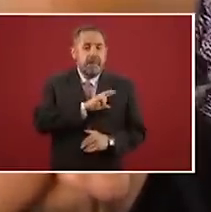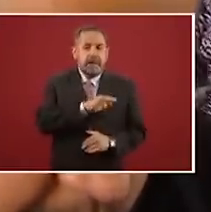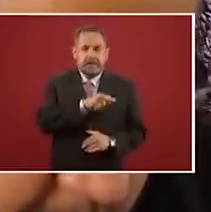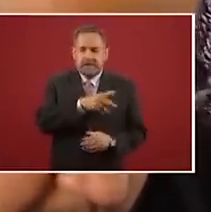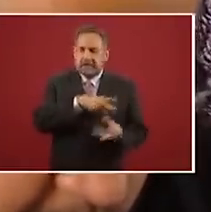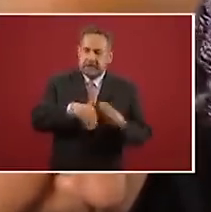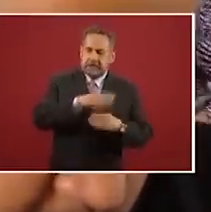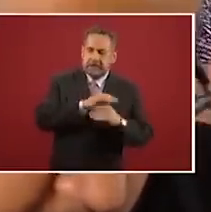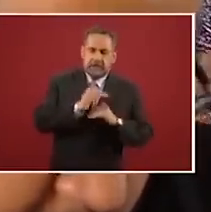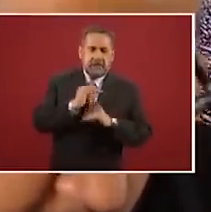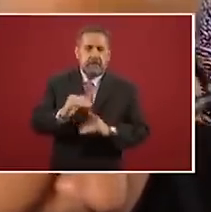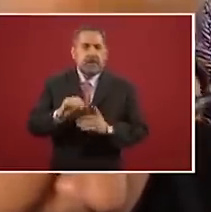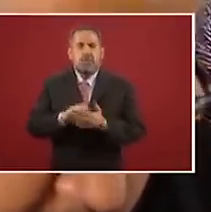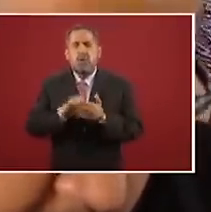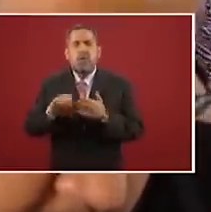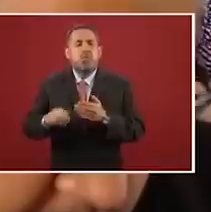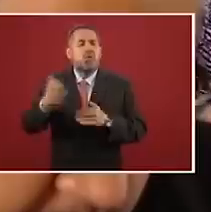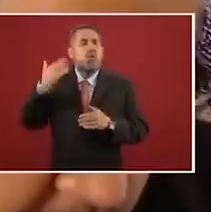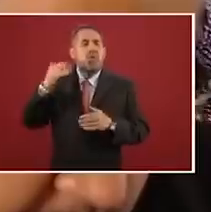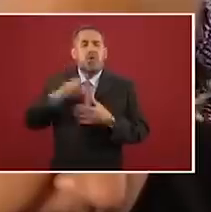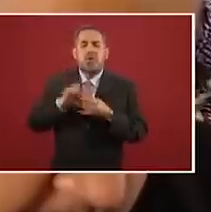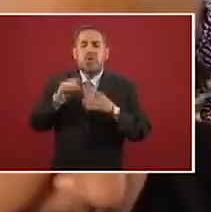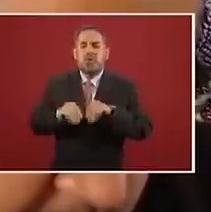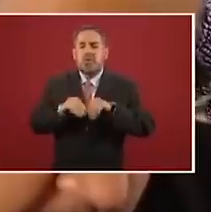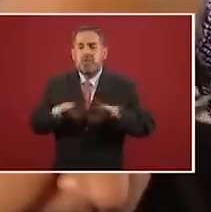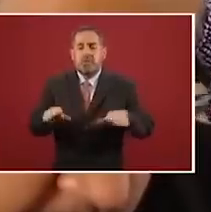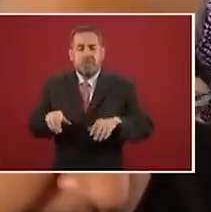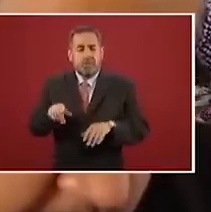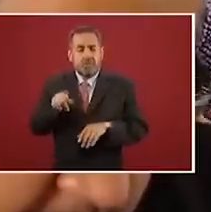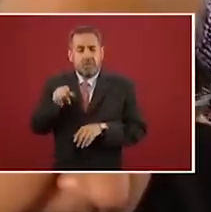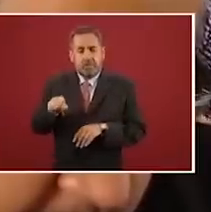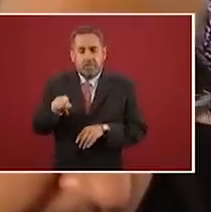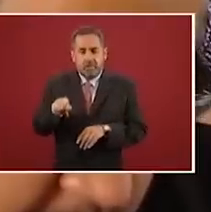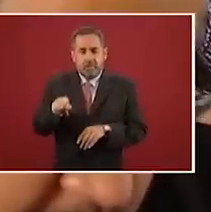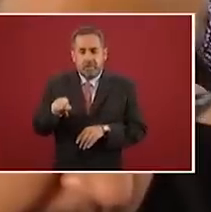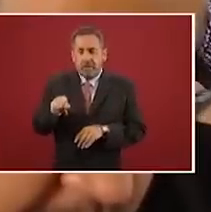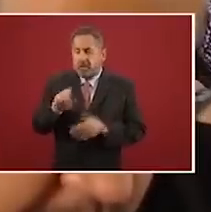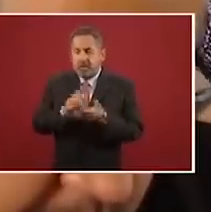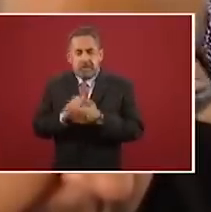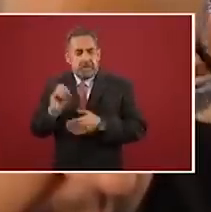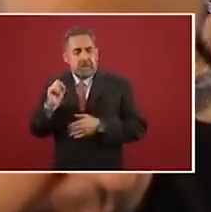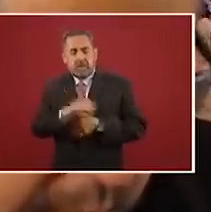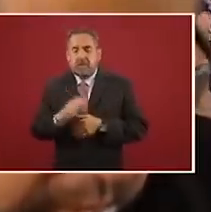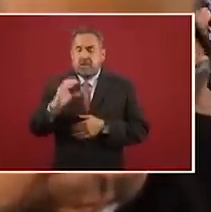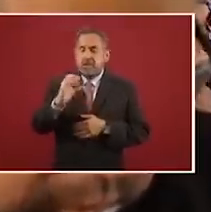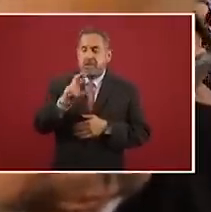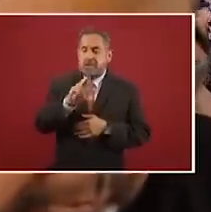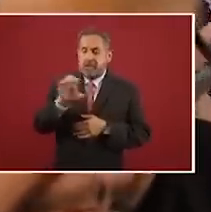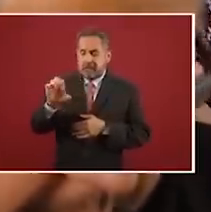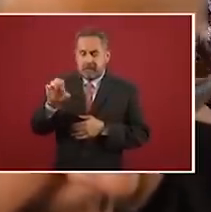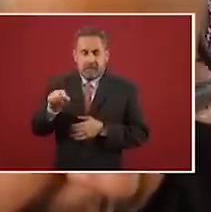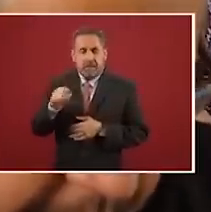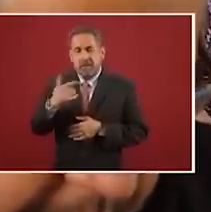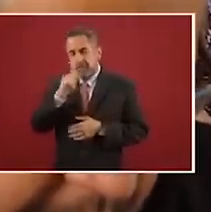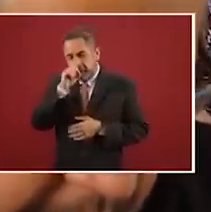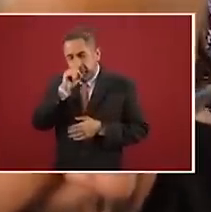renovable, como lo expresó en un documento que le mandó a la CRE, e incluso